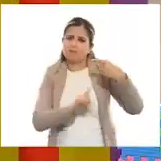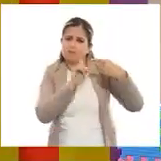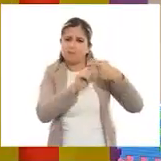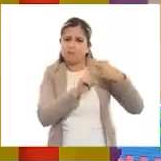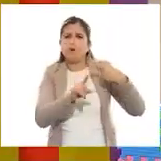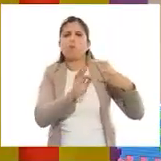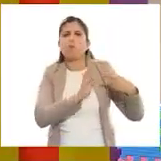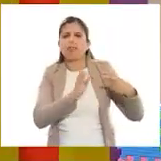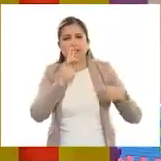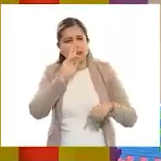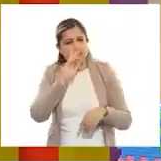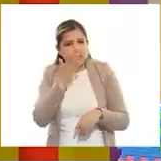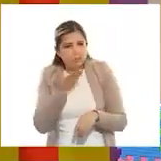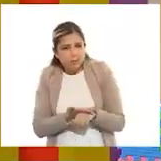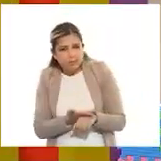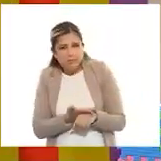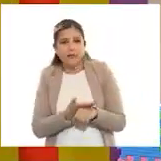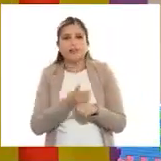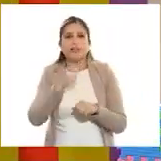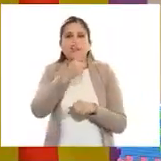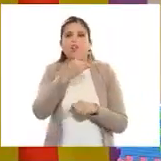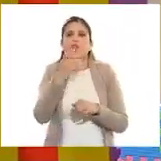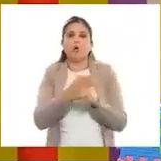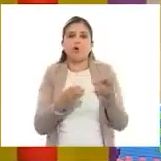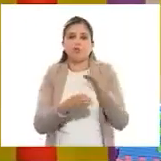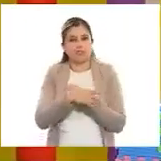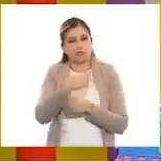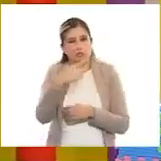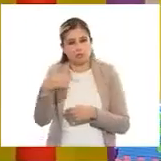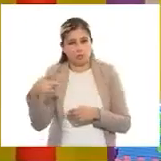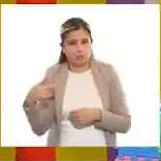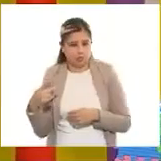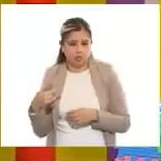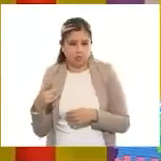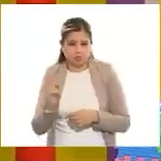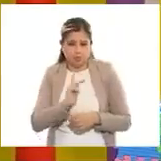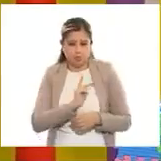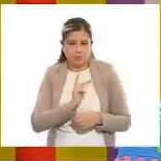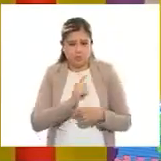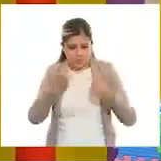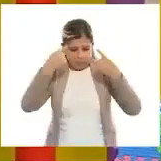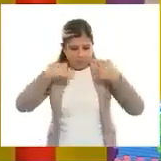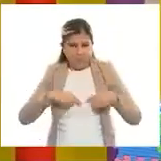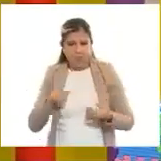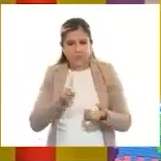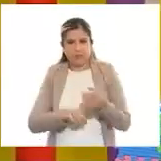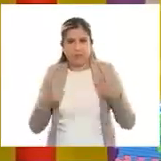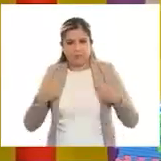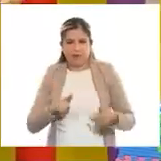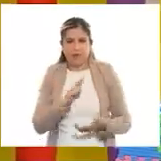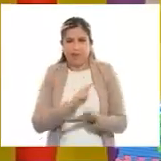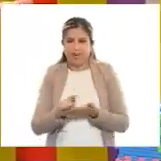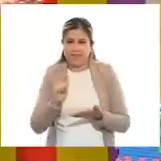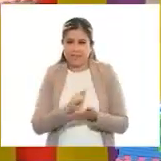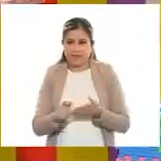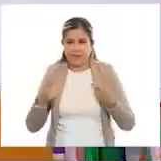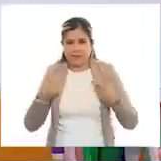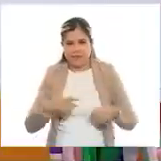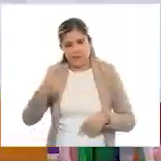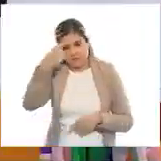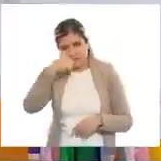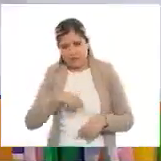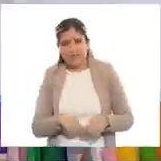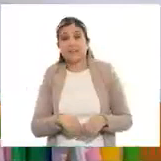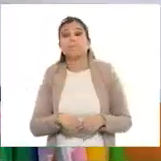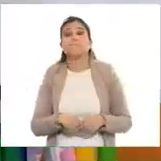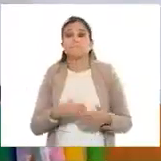pueden hacerse responsable de sus objetos personales. Y eso también incluye, por ejemplo, la higiene personal. Ah, muy